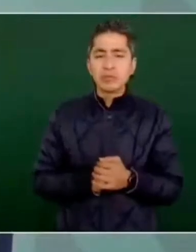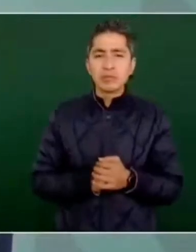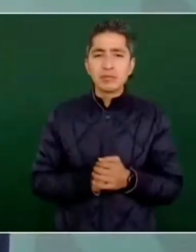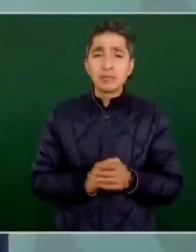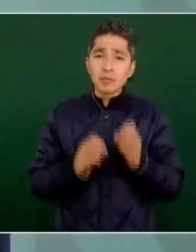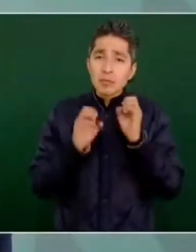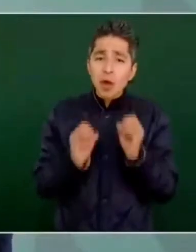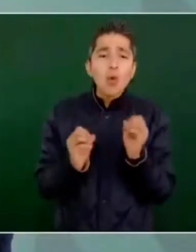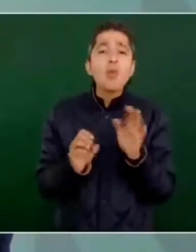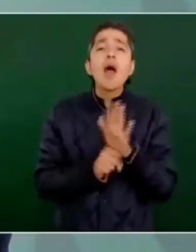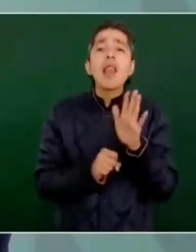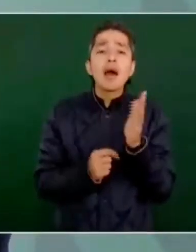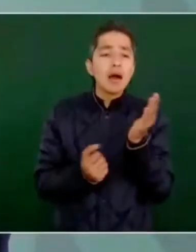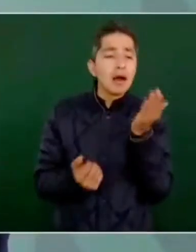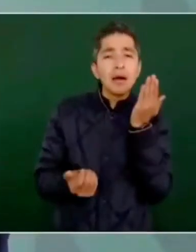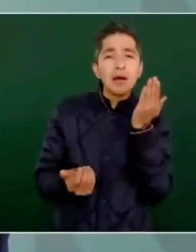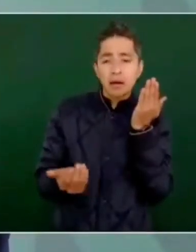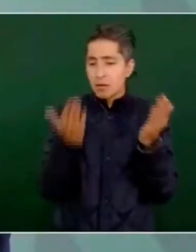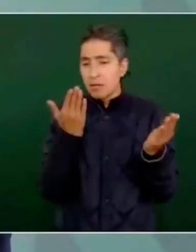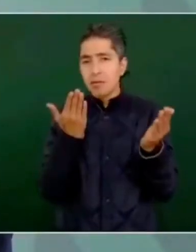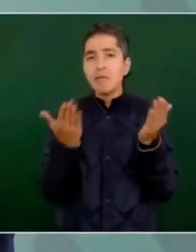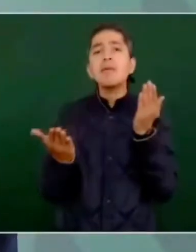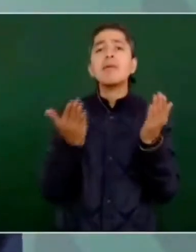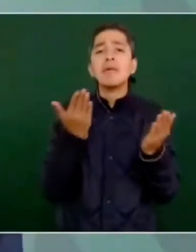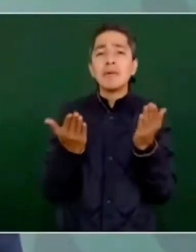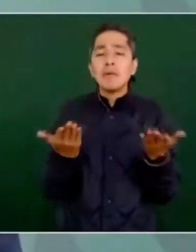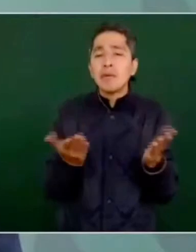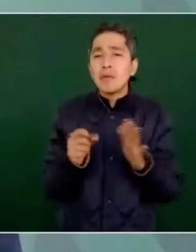O una u otra cosa,